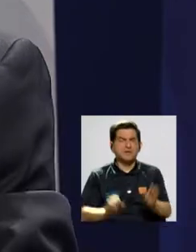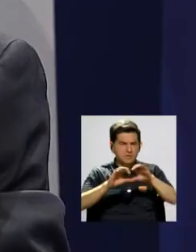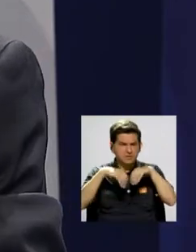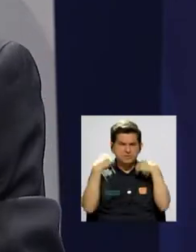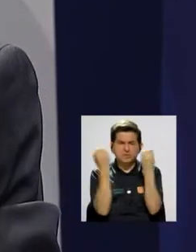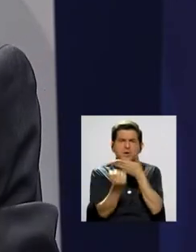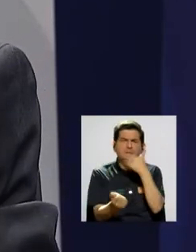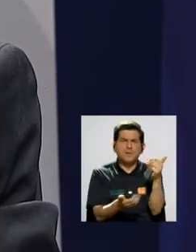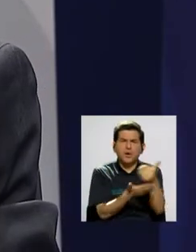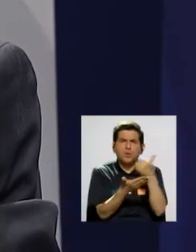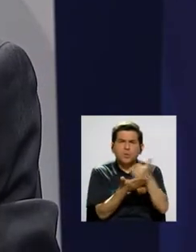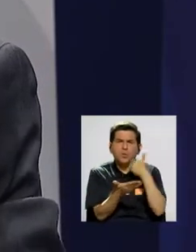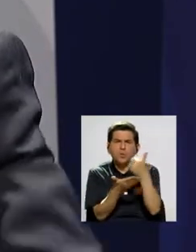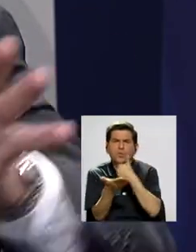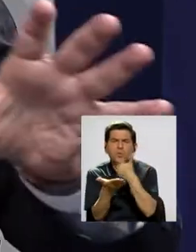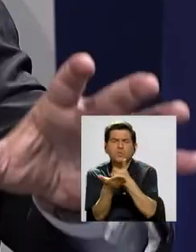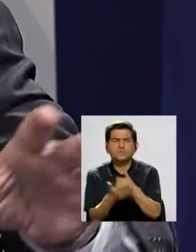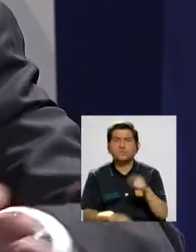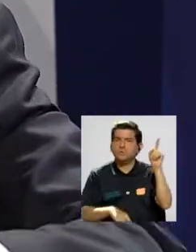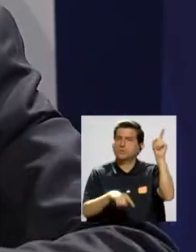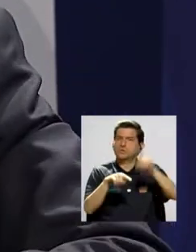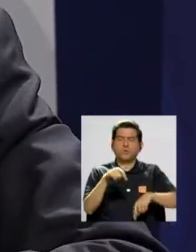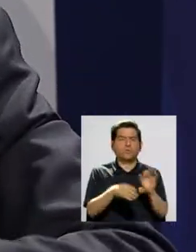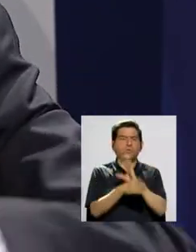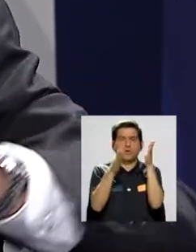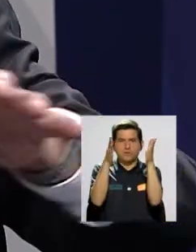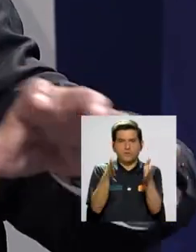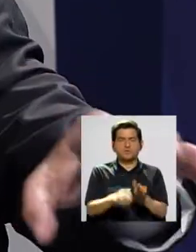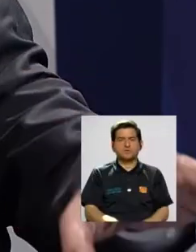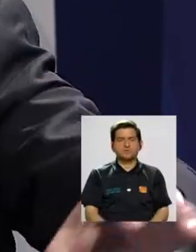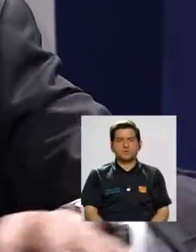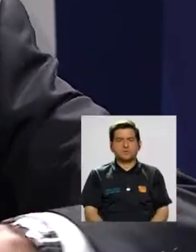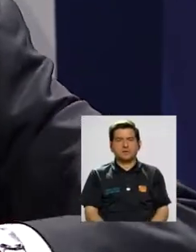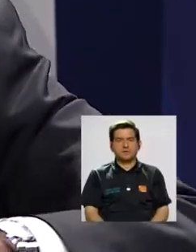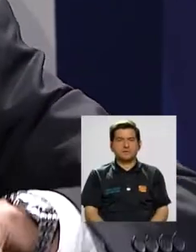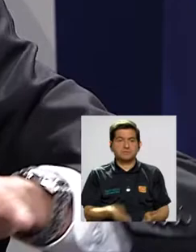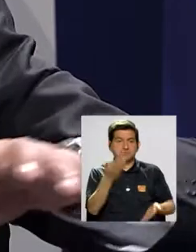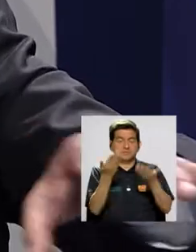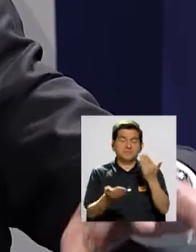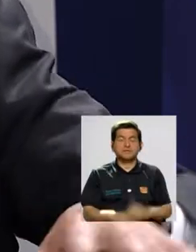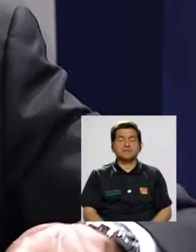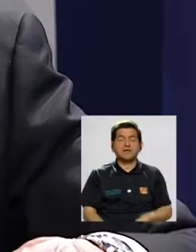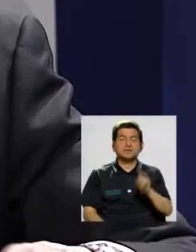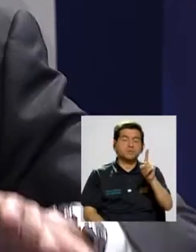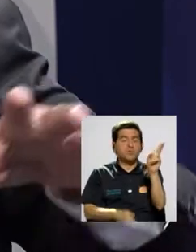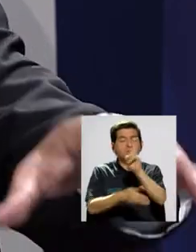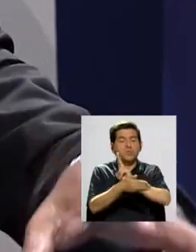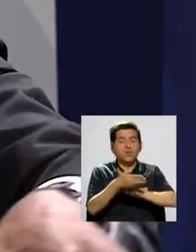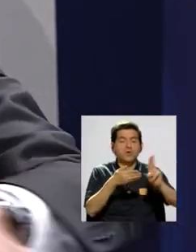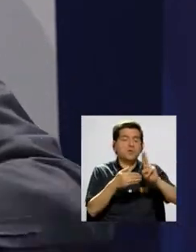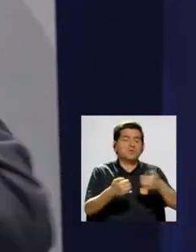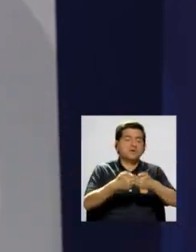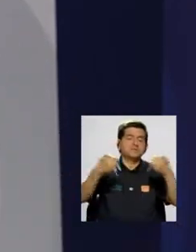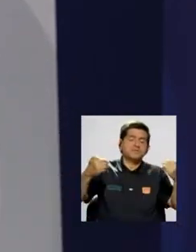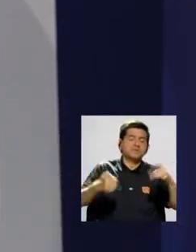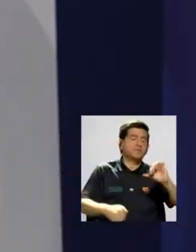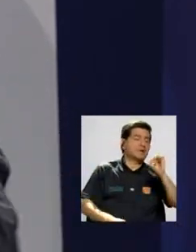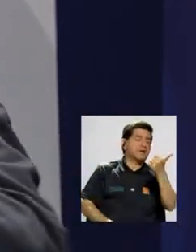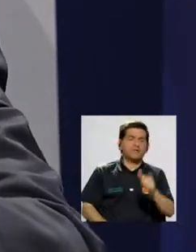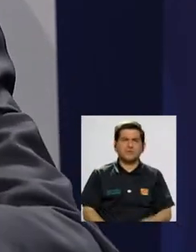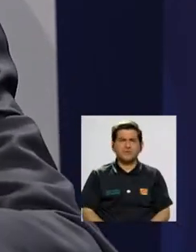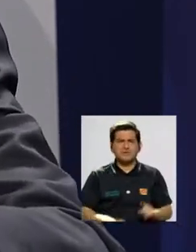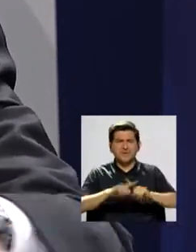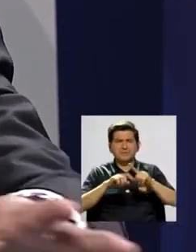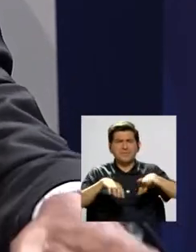mejor nuestros recursos. No puede ser que funcionemos, ¿verdad?, como una universidad separada de la otra y de la otra y de la otra, si tenemos cantones